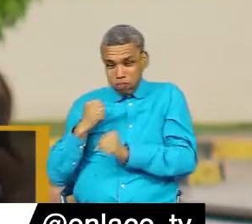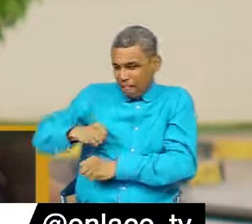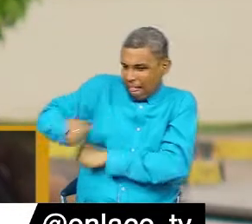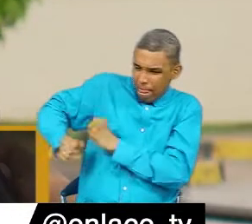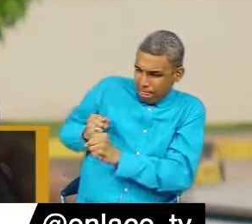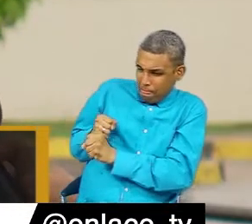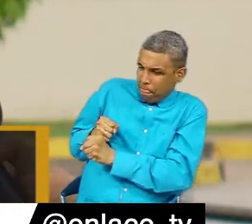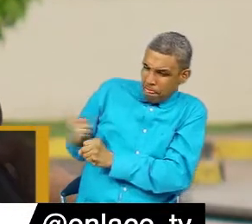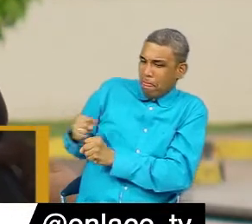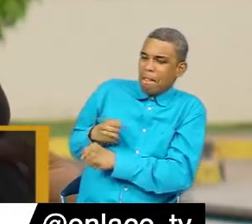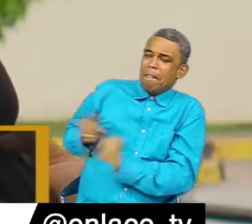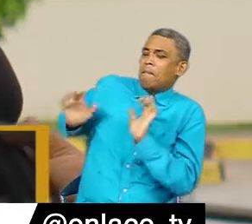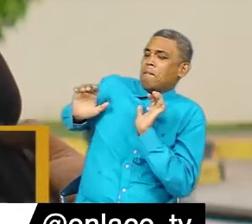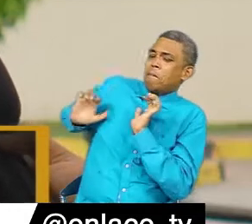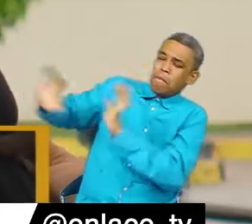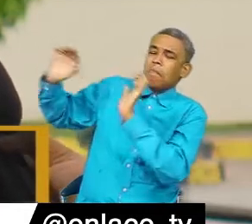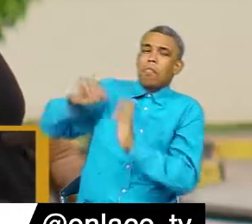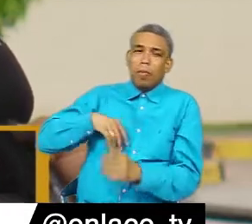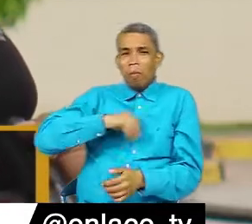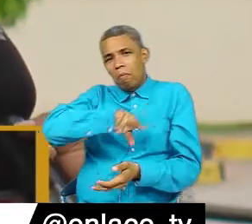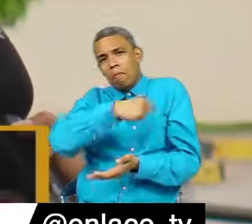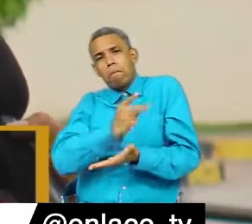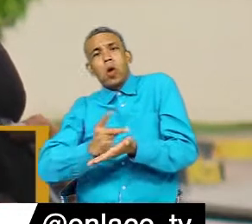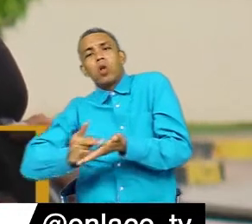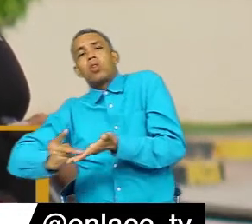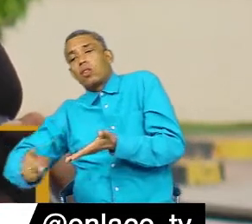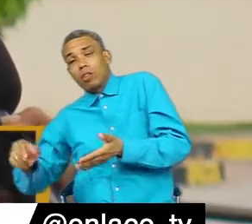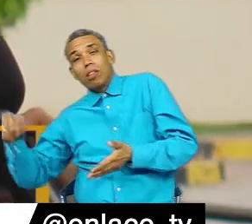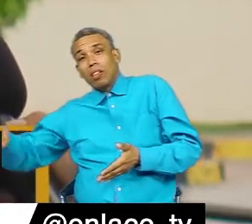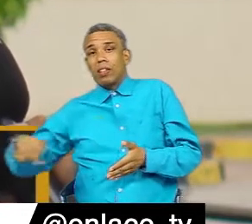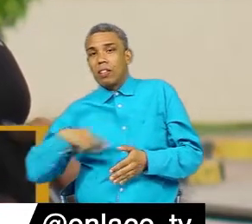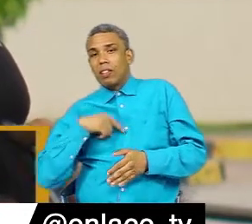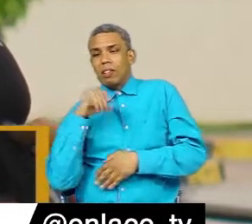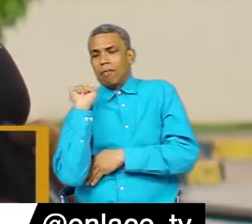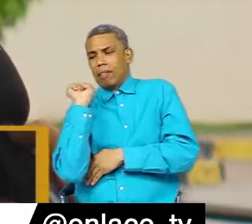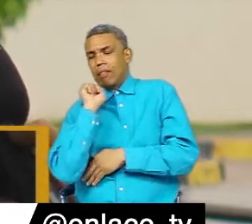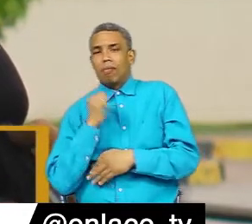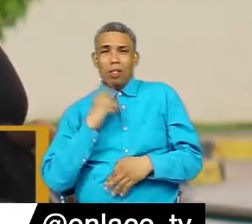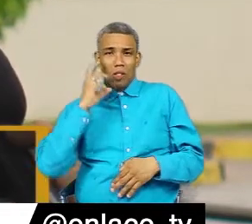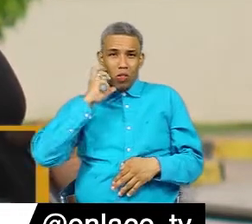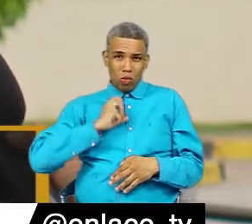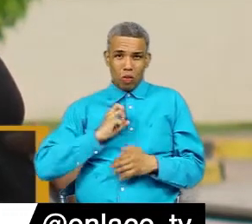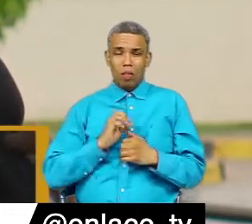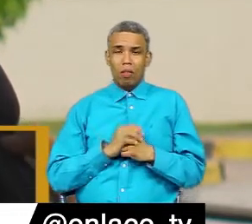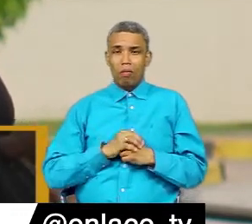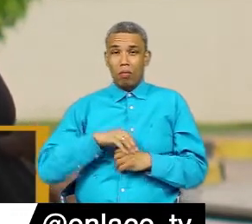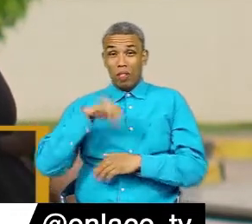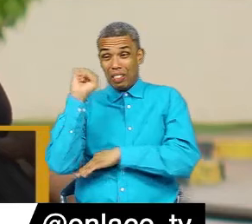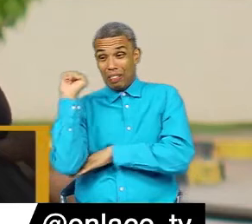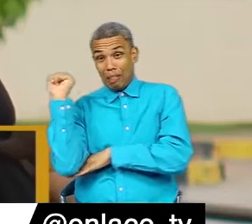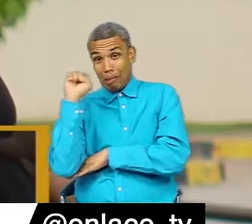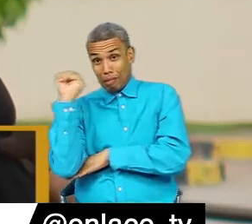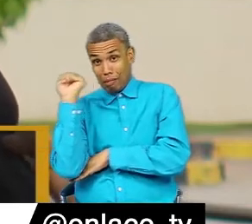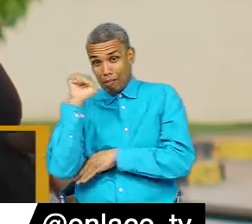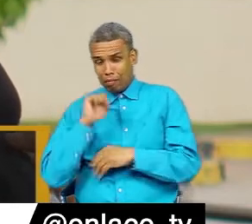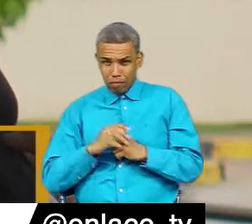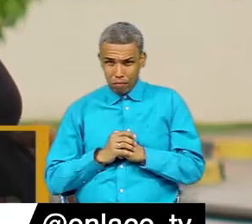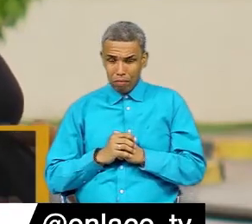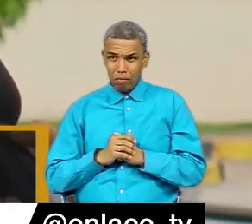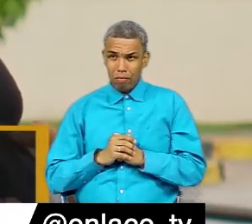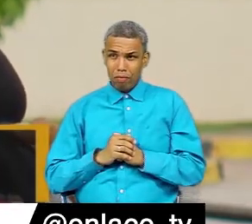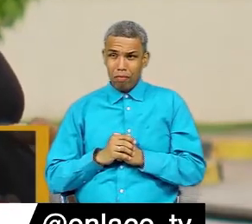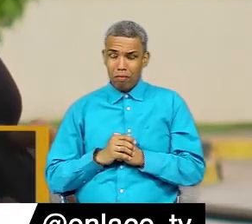que en todo momento las personas que lo abordaron le manifestaban que era una camioneta que requerían con suma urgencia para la